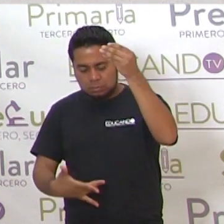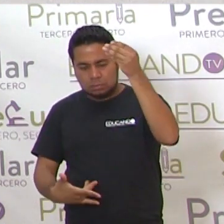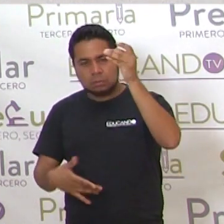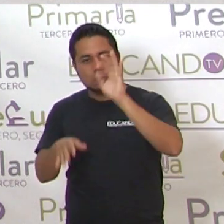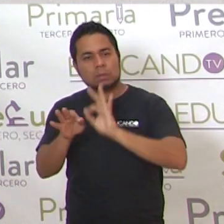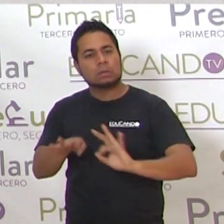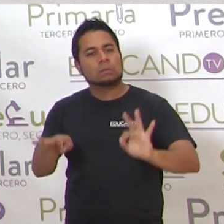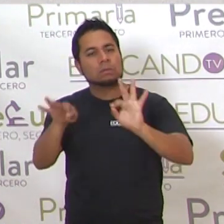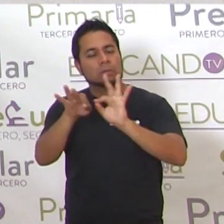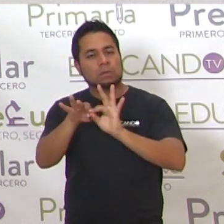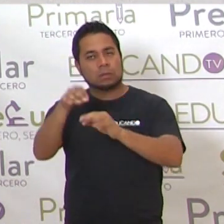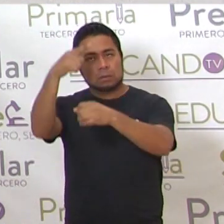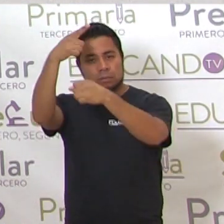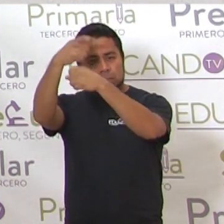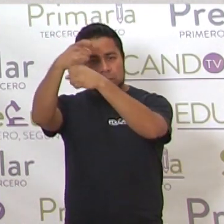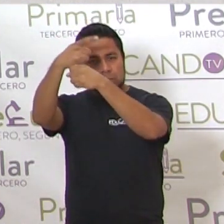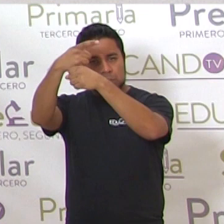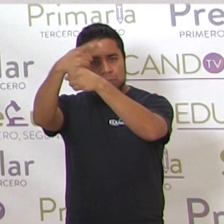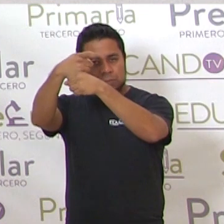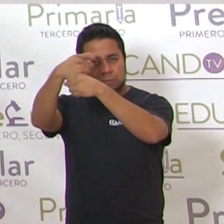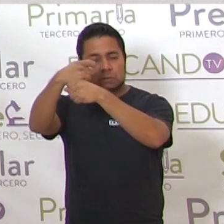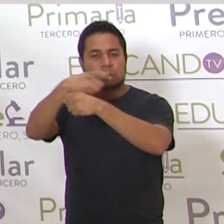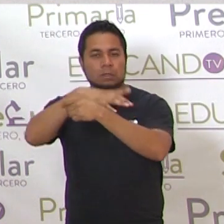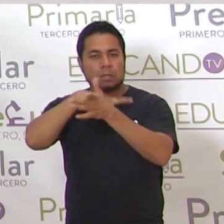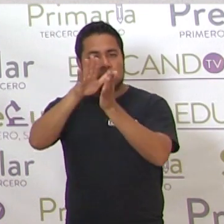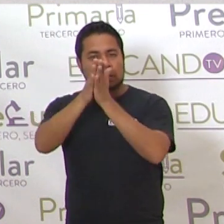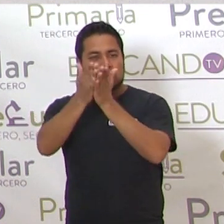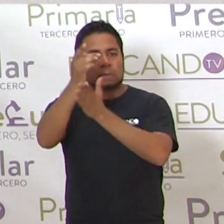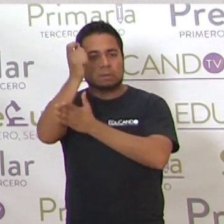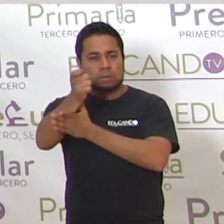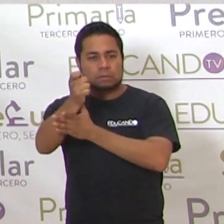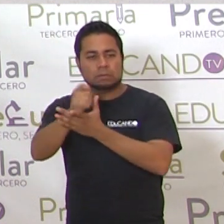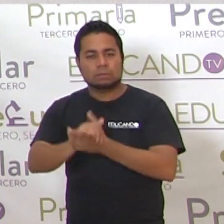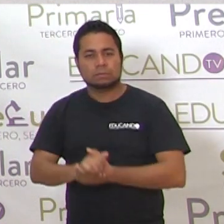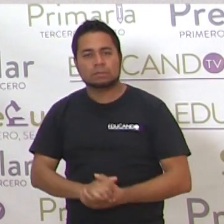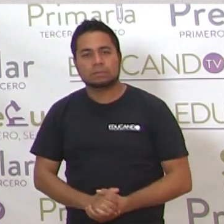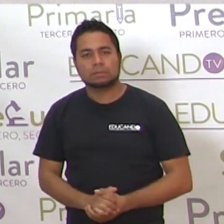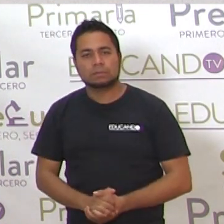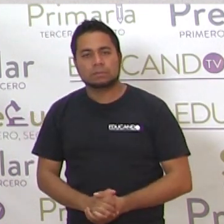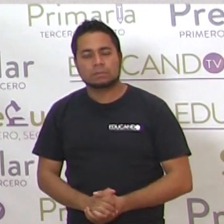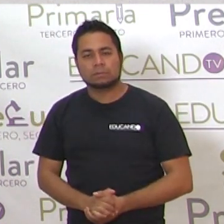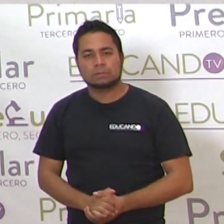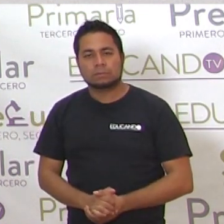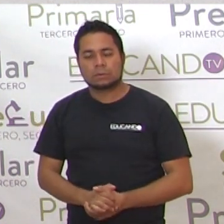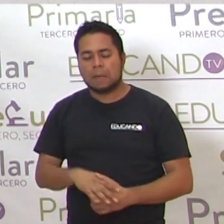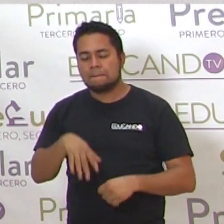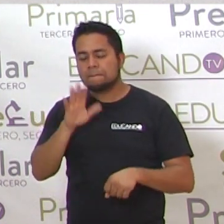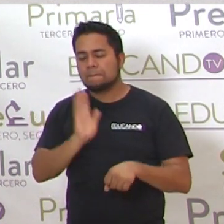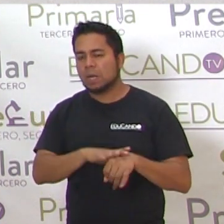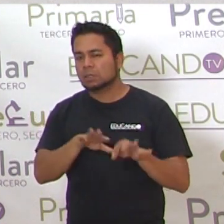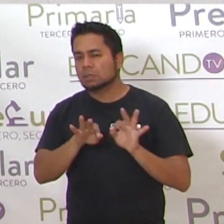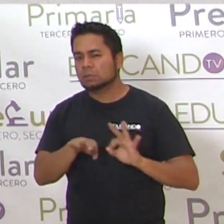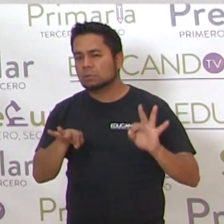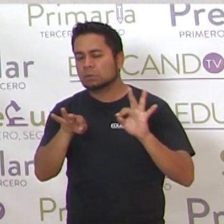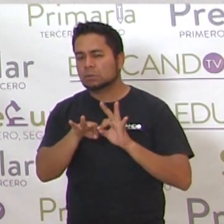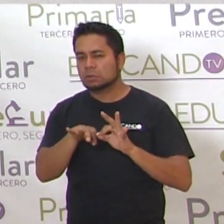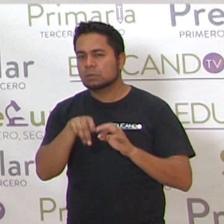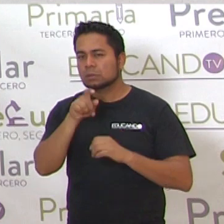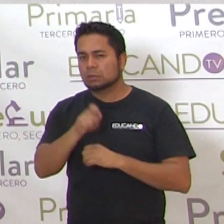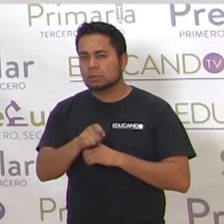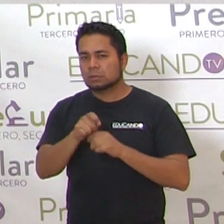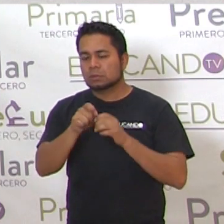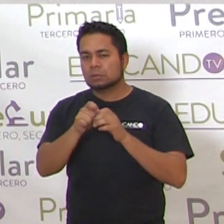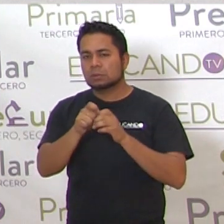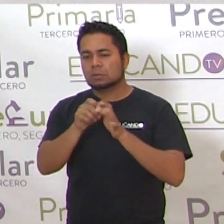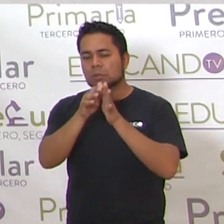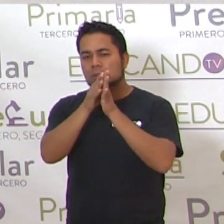la primera que tenemos acá que es la más importante es la